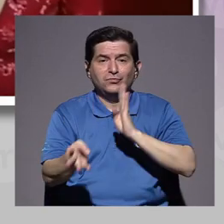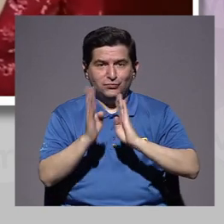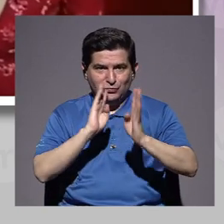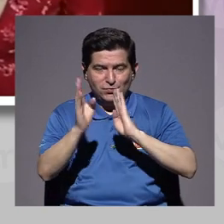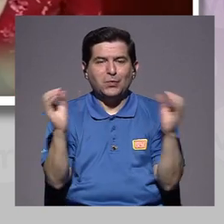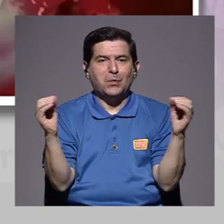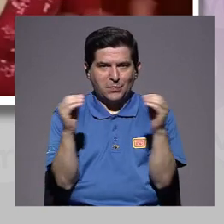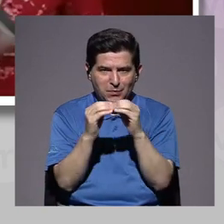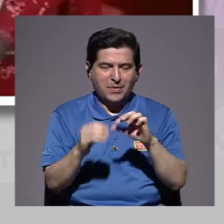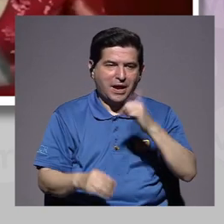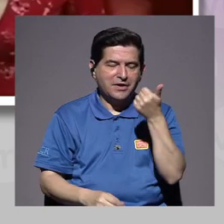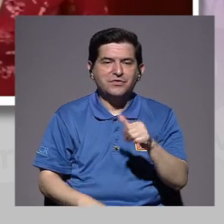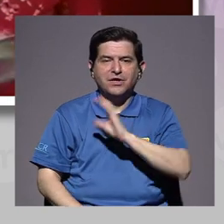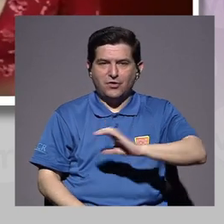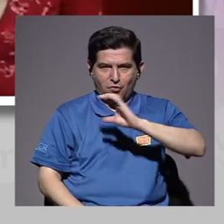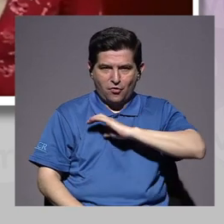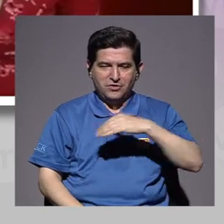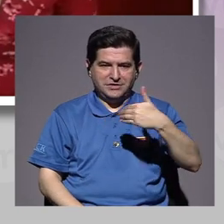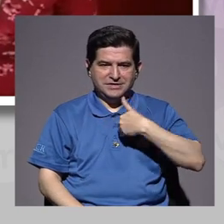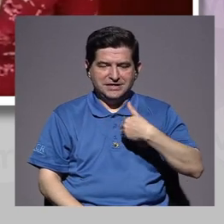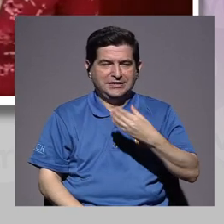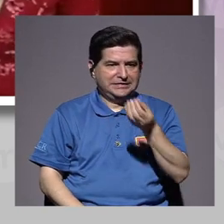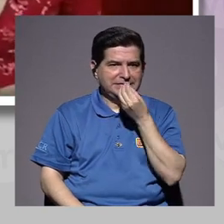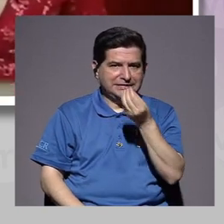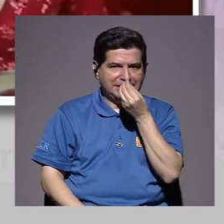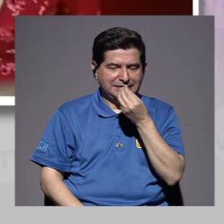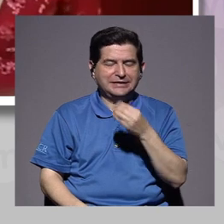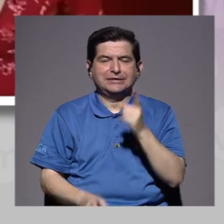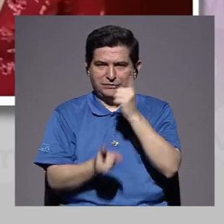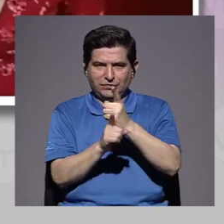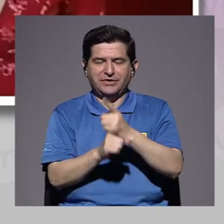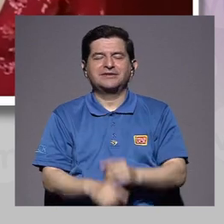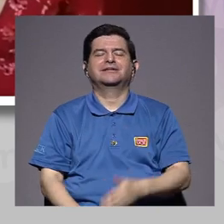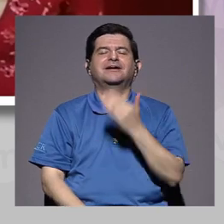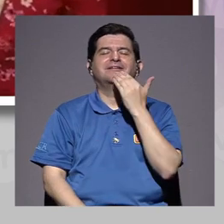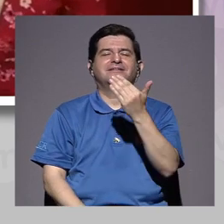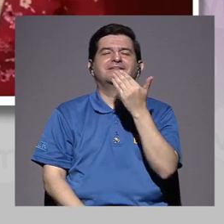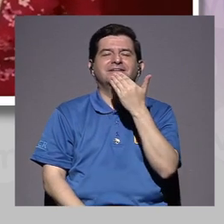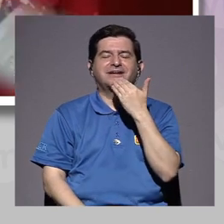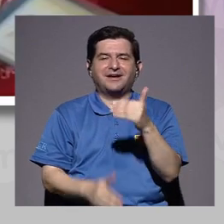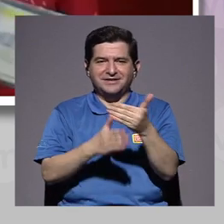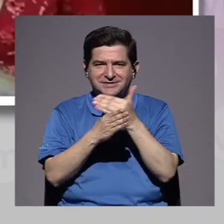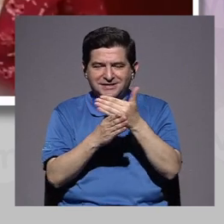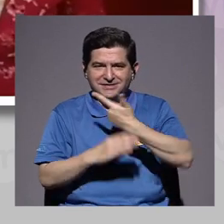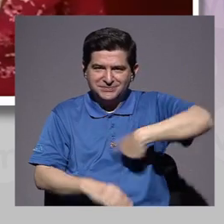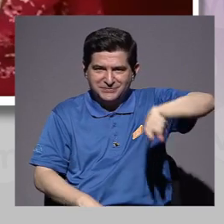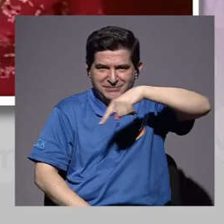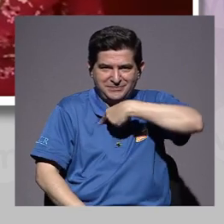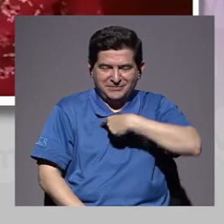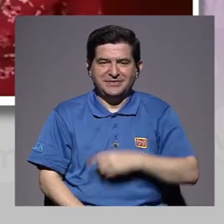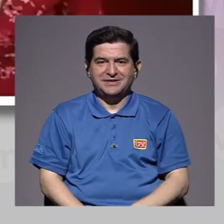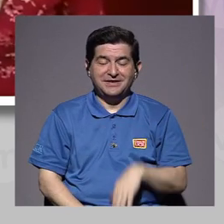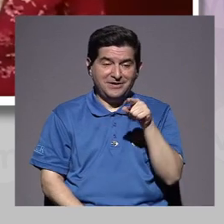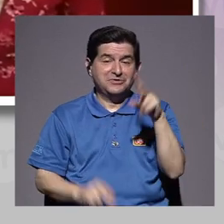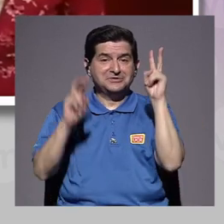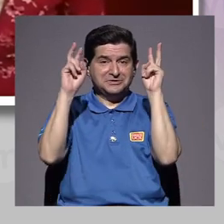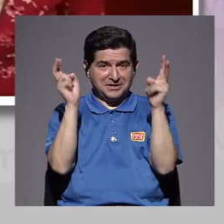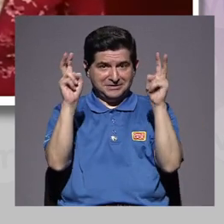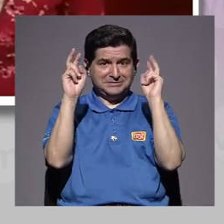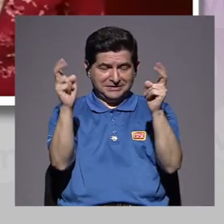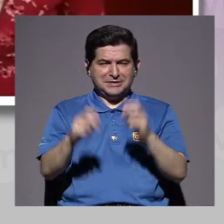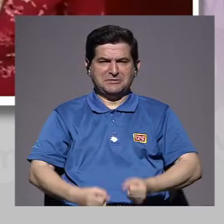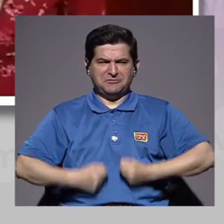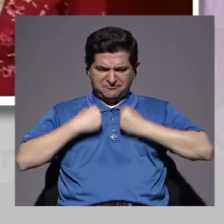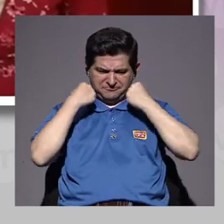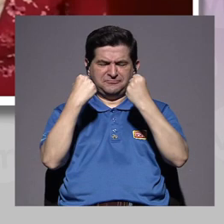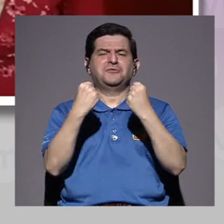podamos hablar un poco más de otros aspectos relacionados con la nutrición, pero bueno, de momento muchísimas gracias por haber compartido con nosotros pues este tema de